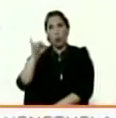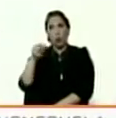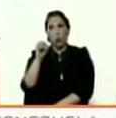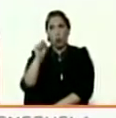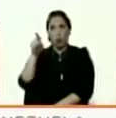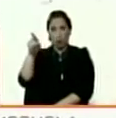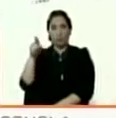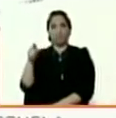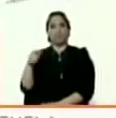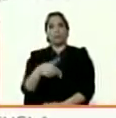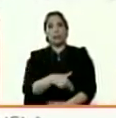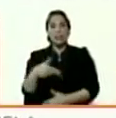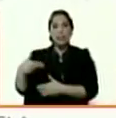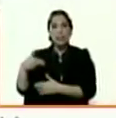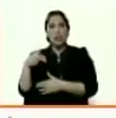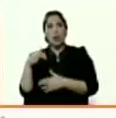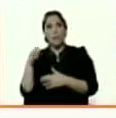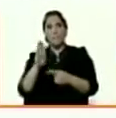Brother, armado.